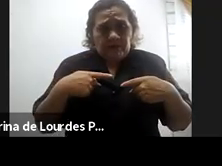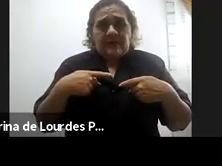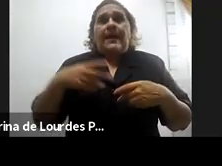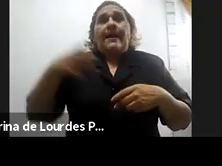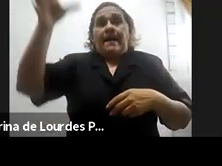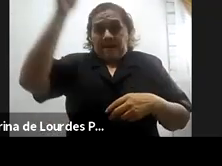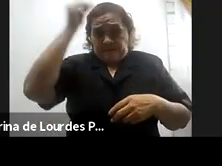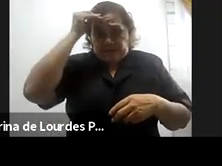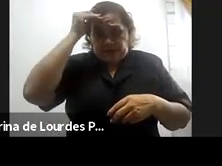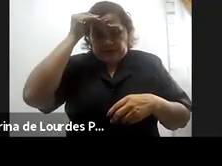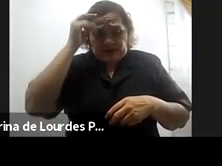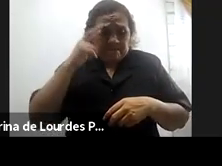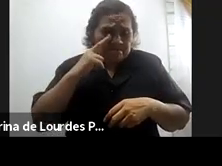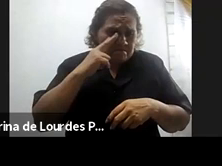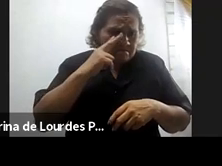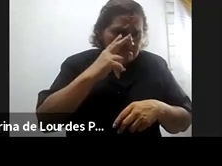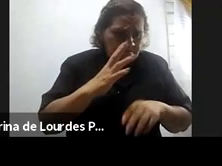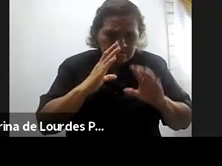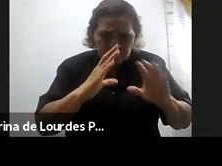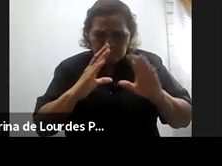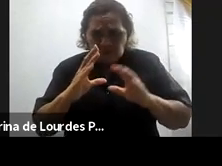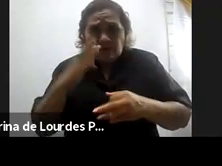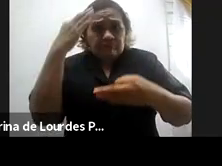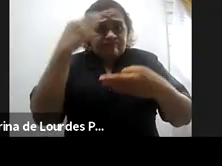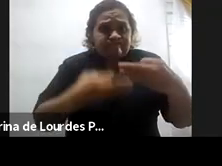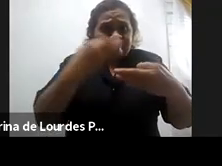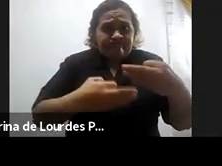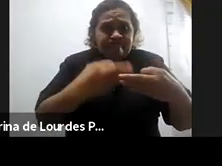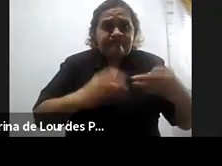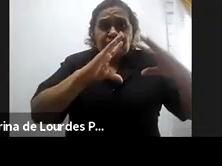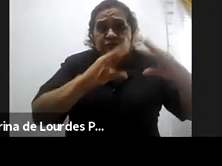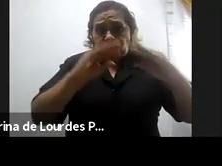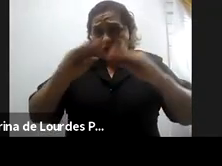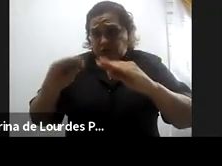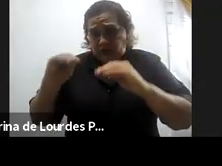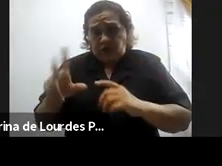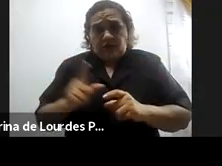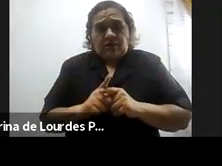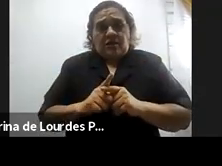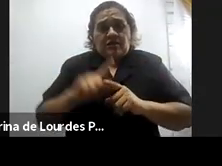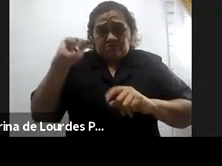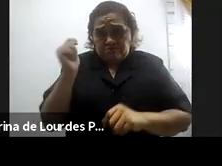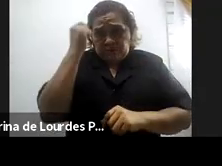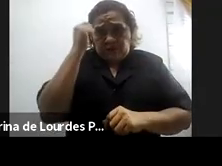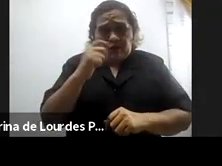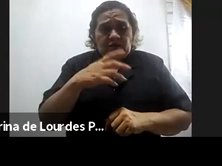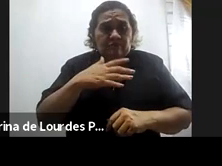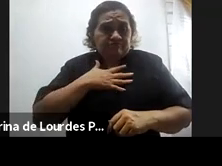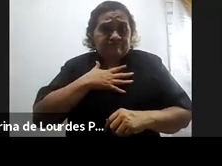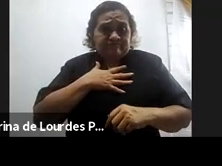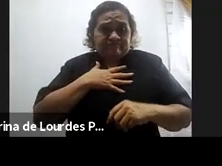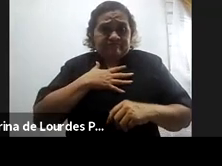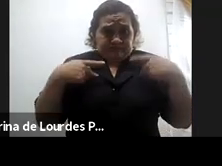aprenda a revisarse los pies. Hay falta de enseñanza en general de estas técnicas de autocuidado. La persona a